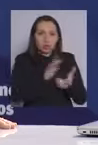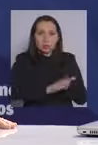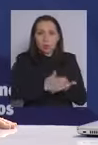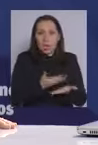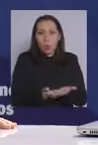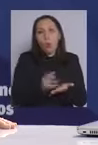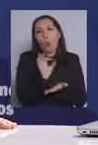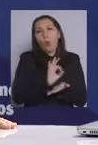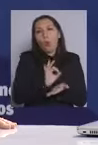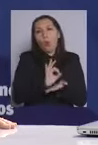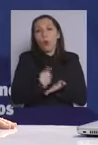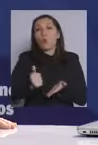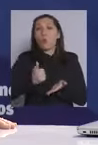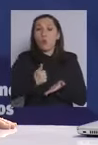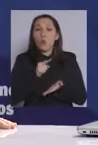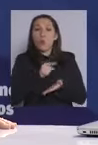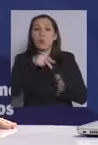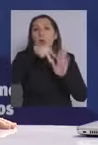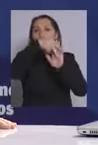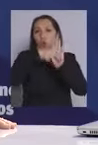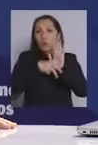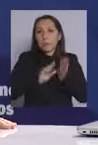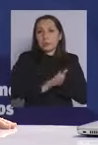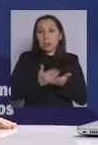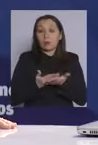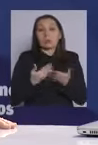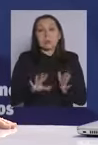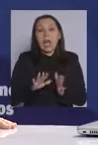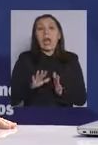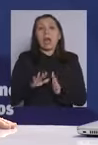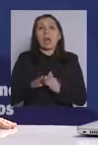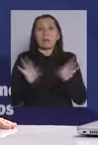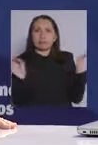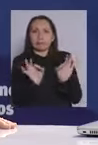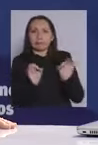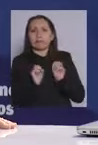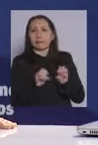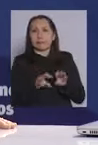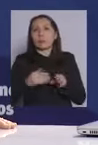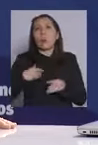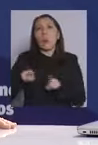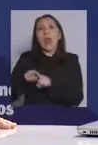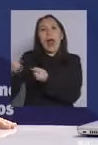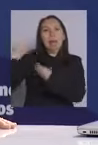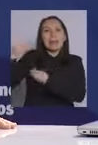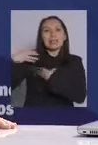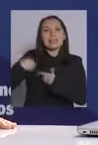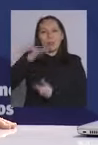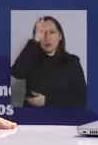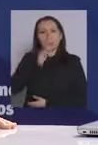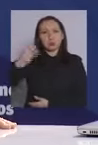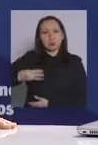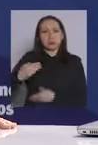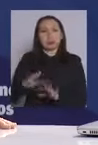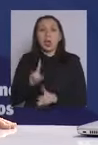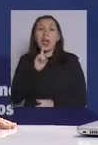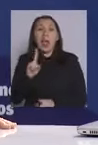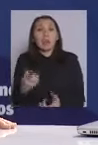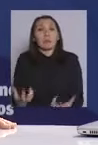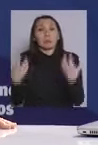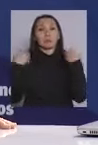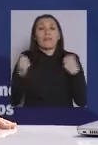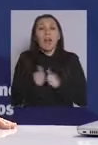sanitario o el cumplimiento de las normas sanitarias, ya que han recibido entrenamiento en ese sentido Y esa es una responsabilidad de la